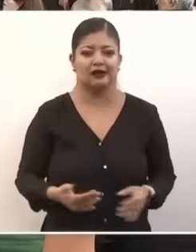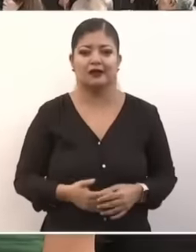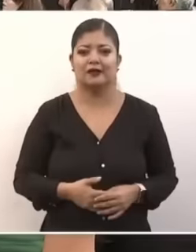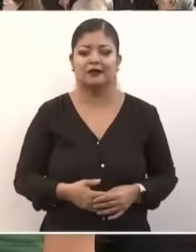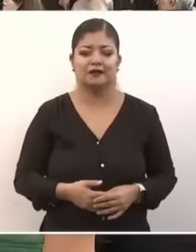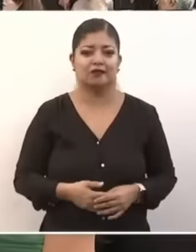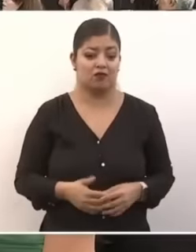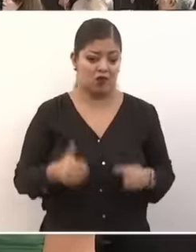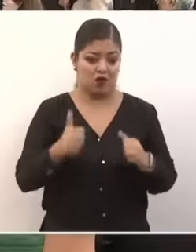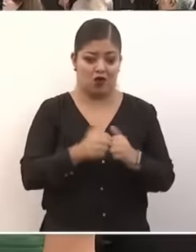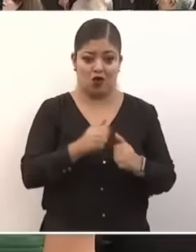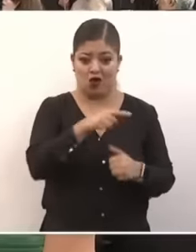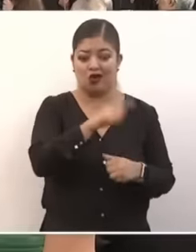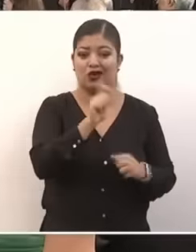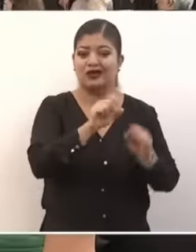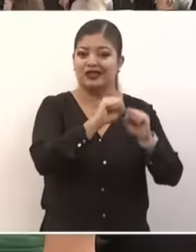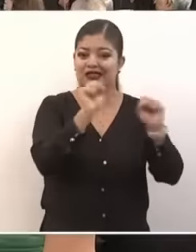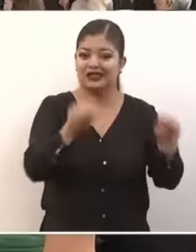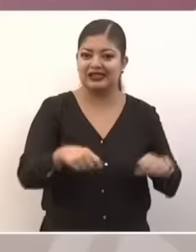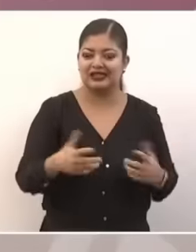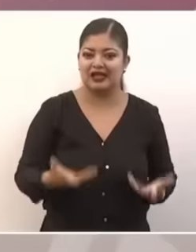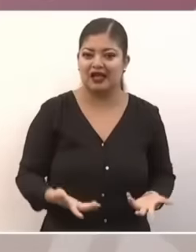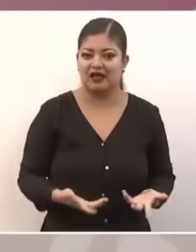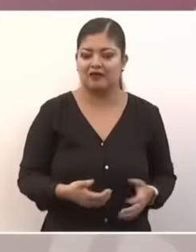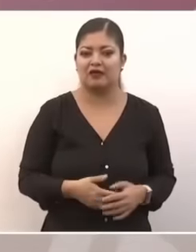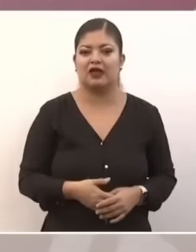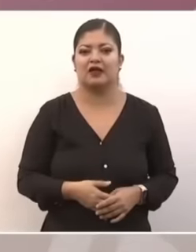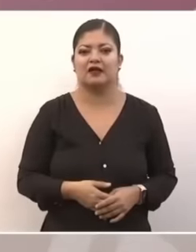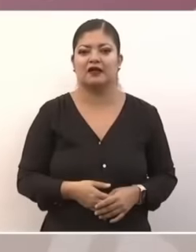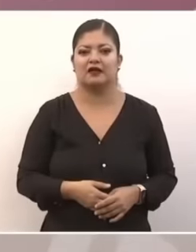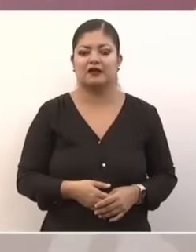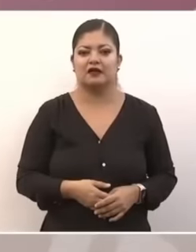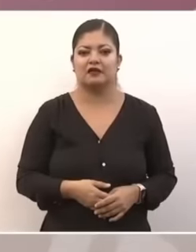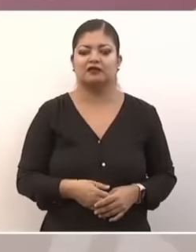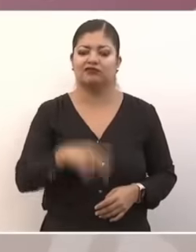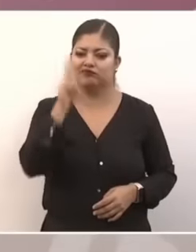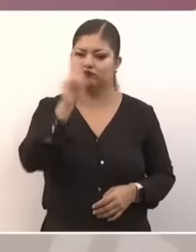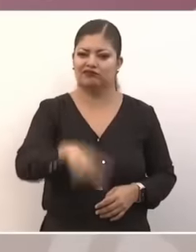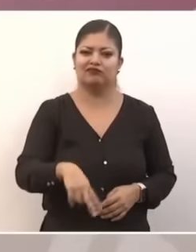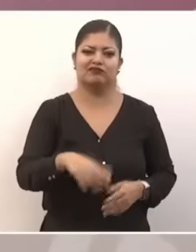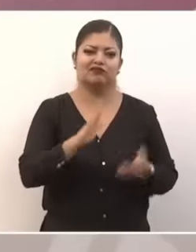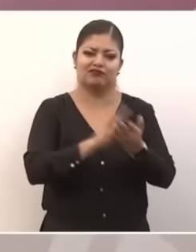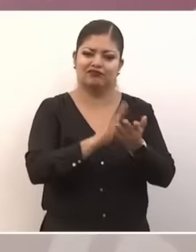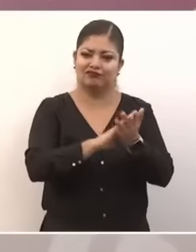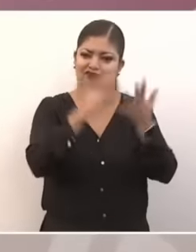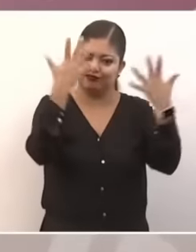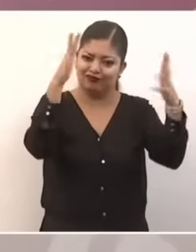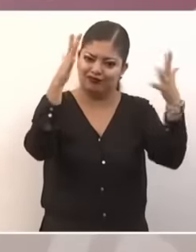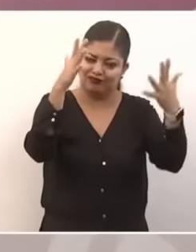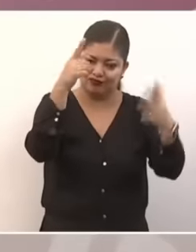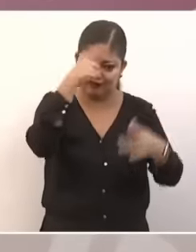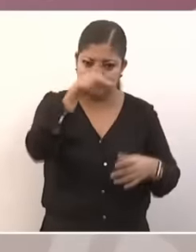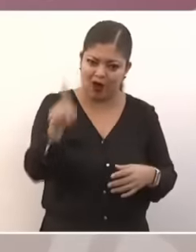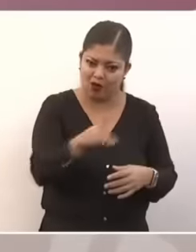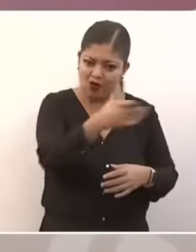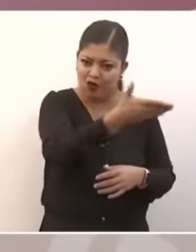con todo este sistema. O sea, un aplauso para ustedes, para los